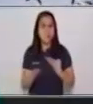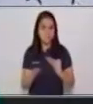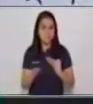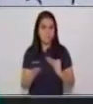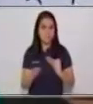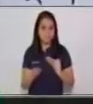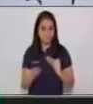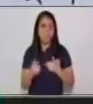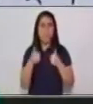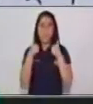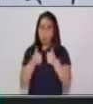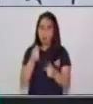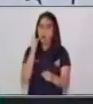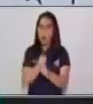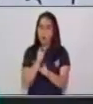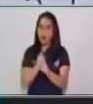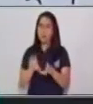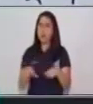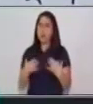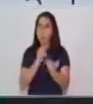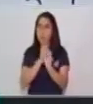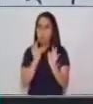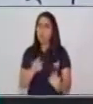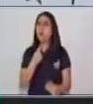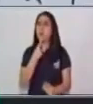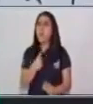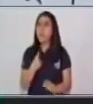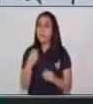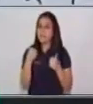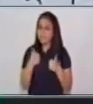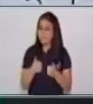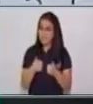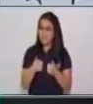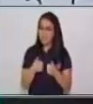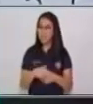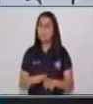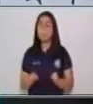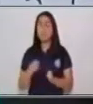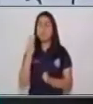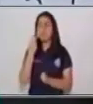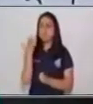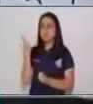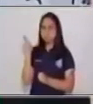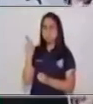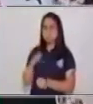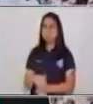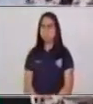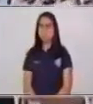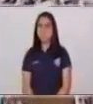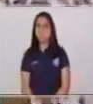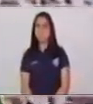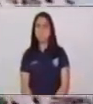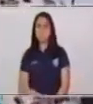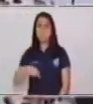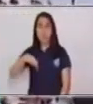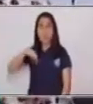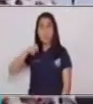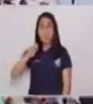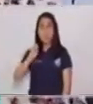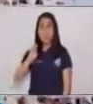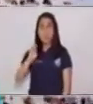ejemplo aquí de expresión con respecto a la diferencia entre poesía y poema. La